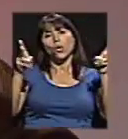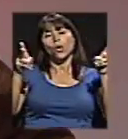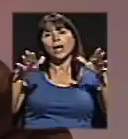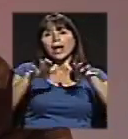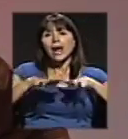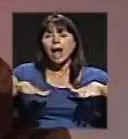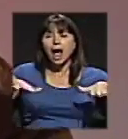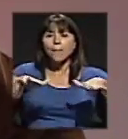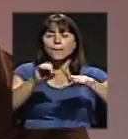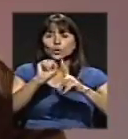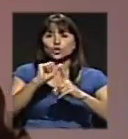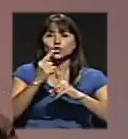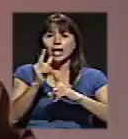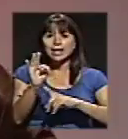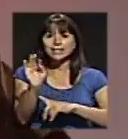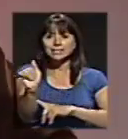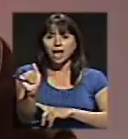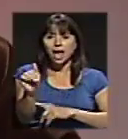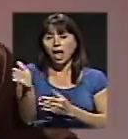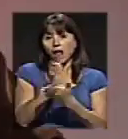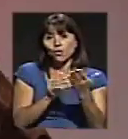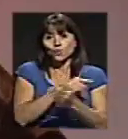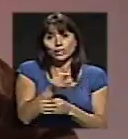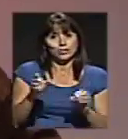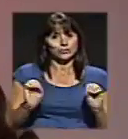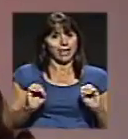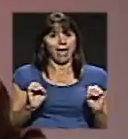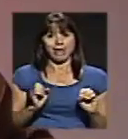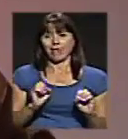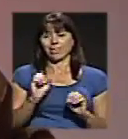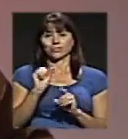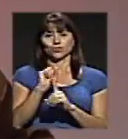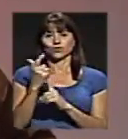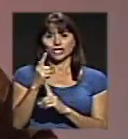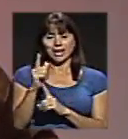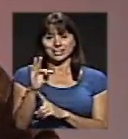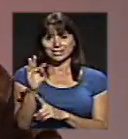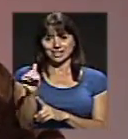socialista, pues aunque algunos de ellos no tenían nada de socialistas,